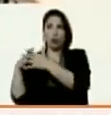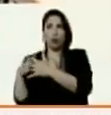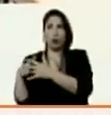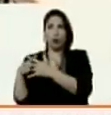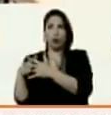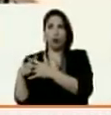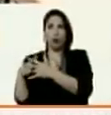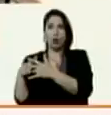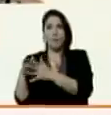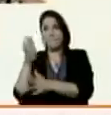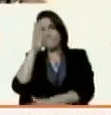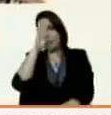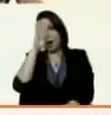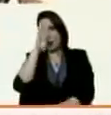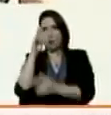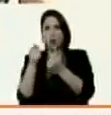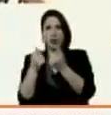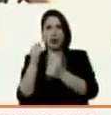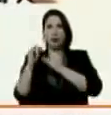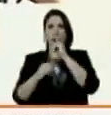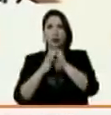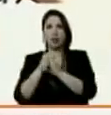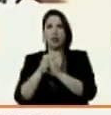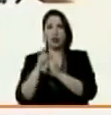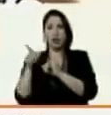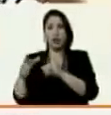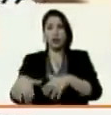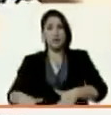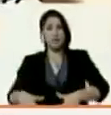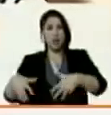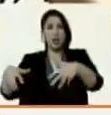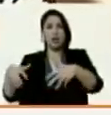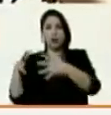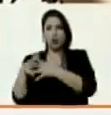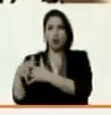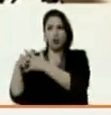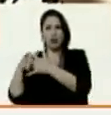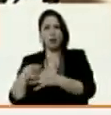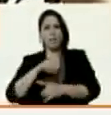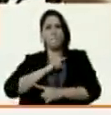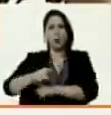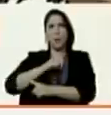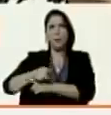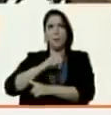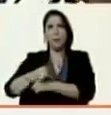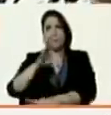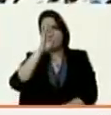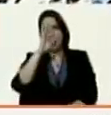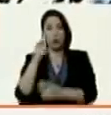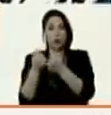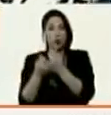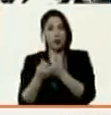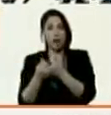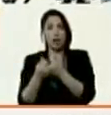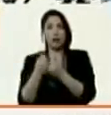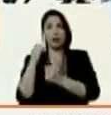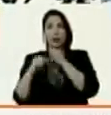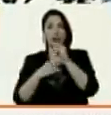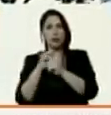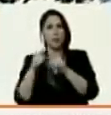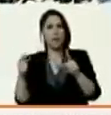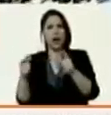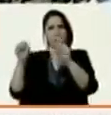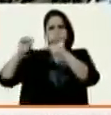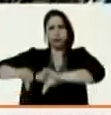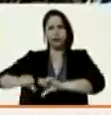hablar de cuando monetario internacional- todo se resume al imperialismo norteamericano órdenes al fondo monetario internacional para que ahoga para que